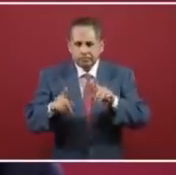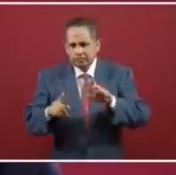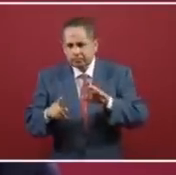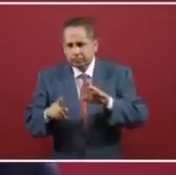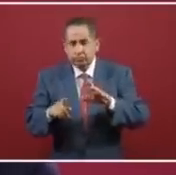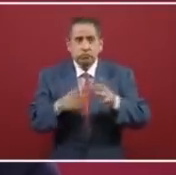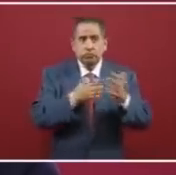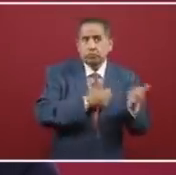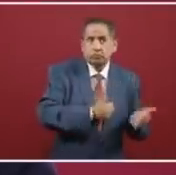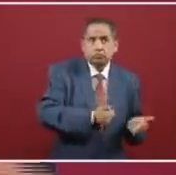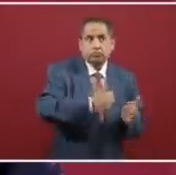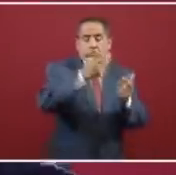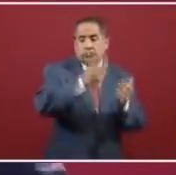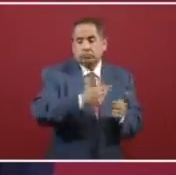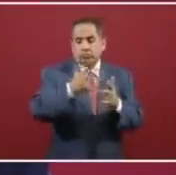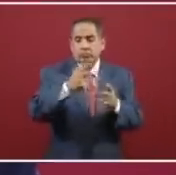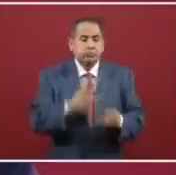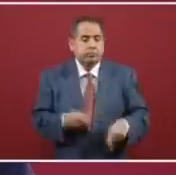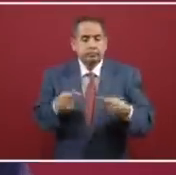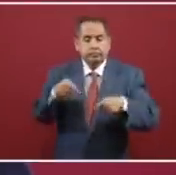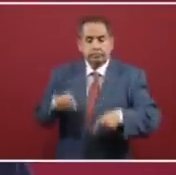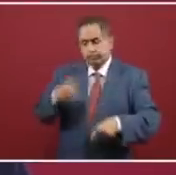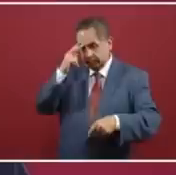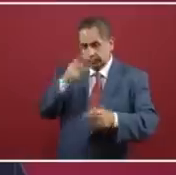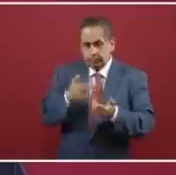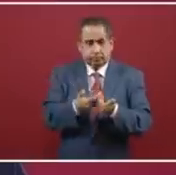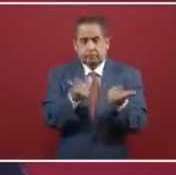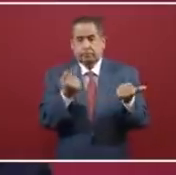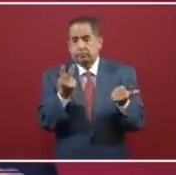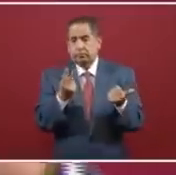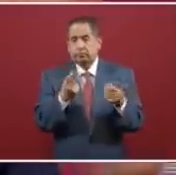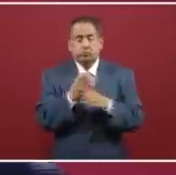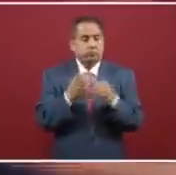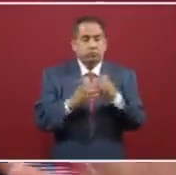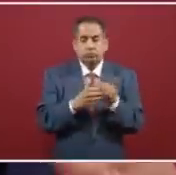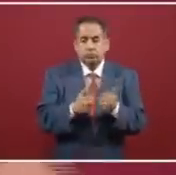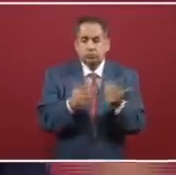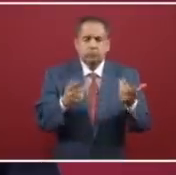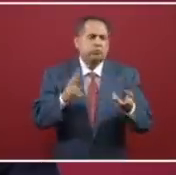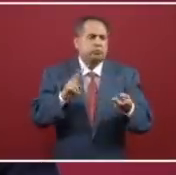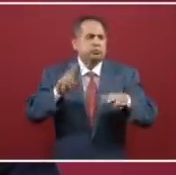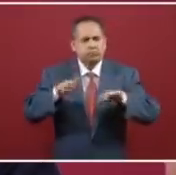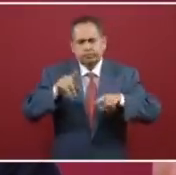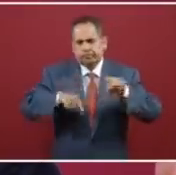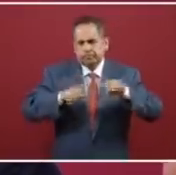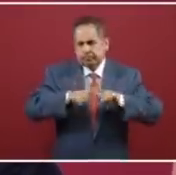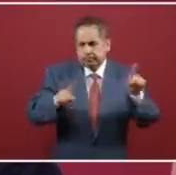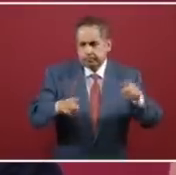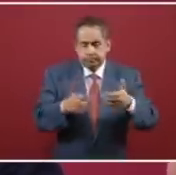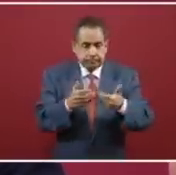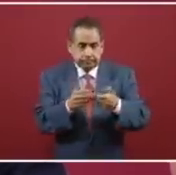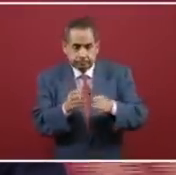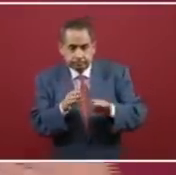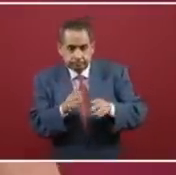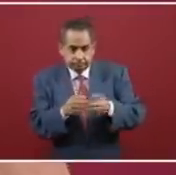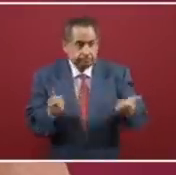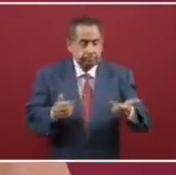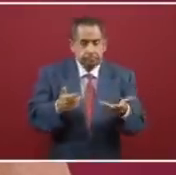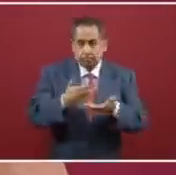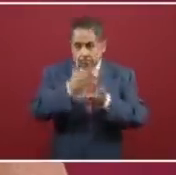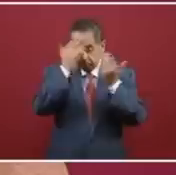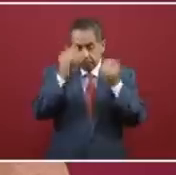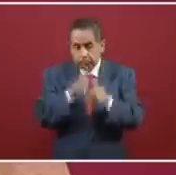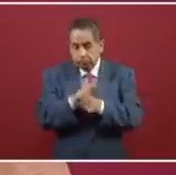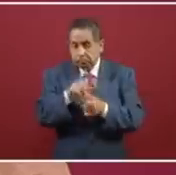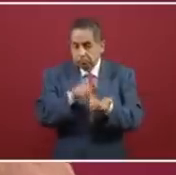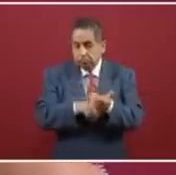el producto que exportan y el que venden en el mercado doméstico hay unas que es igual pero hay otras que lo diferencian no